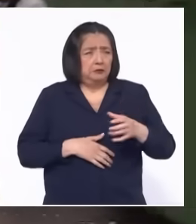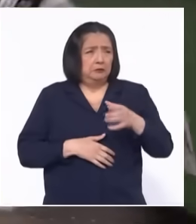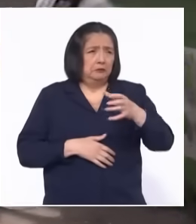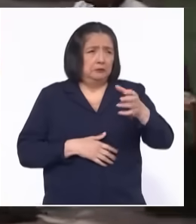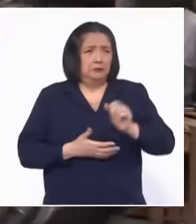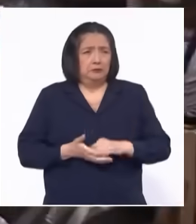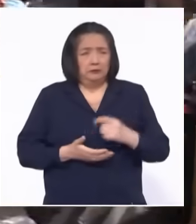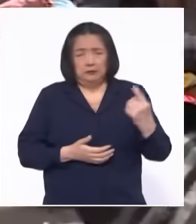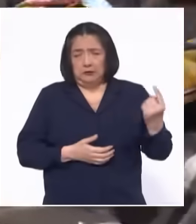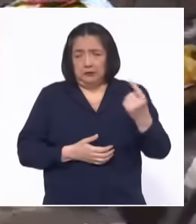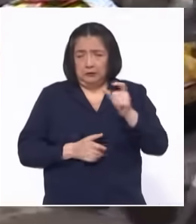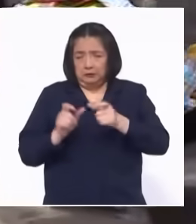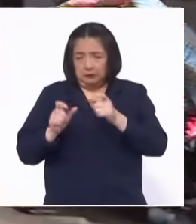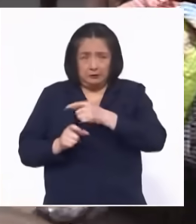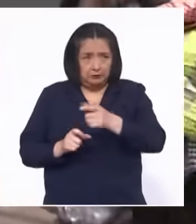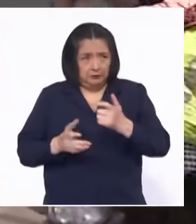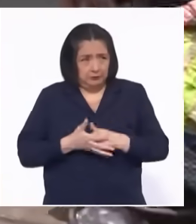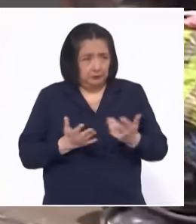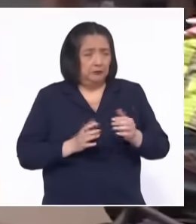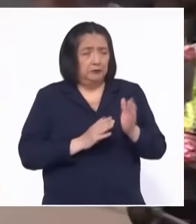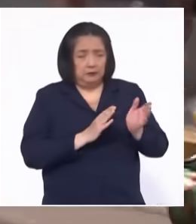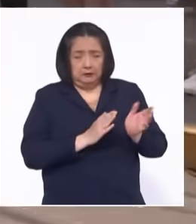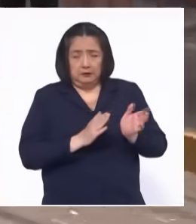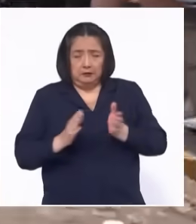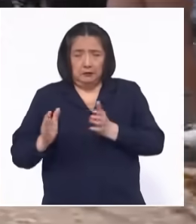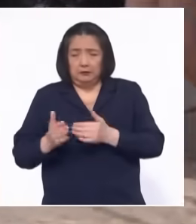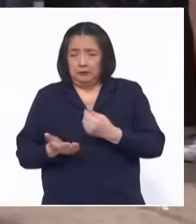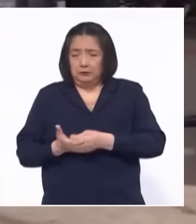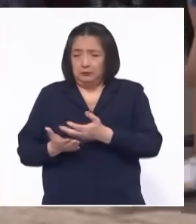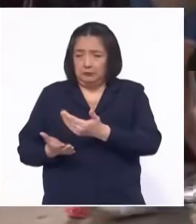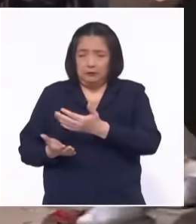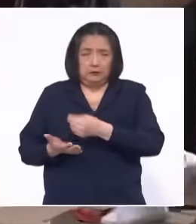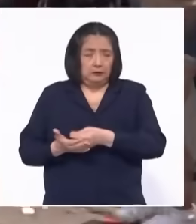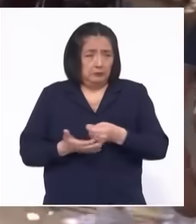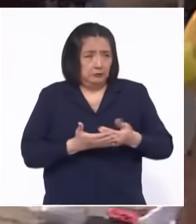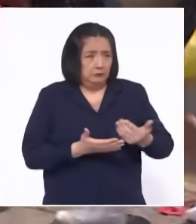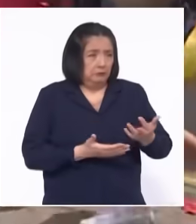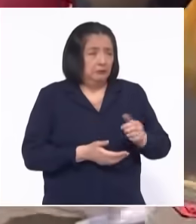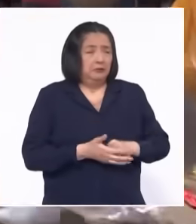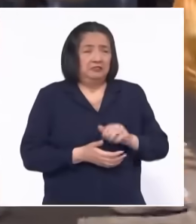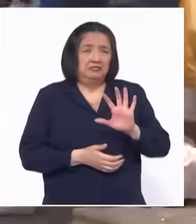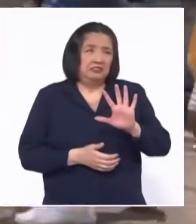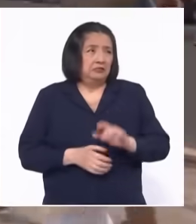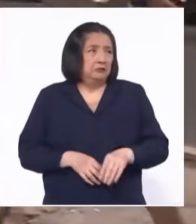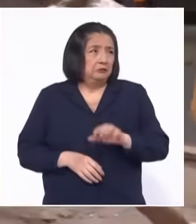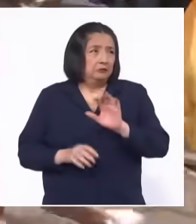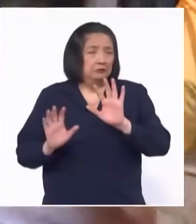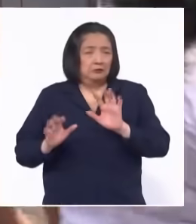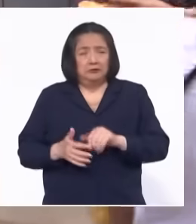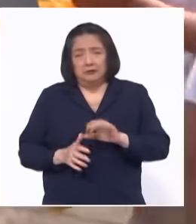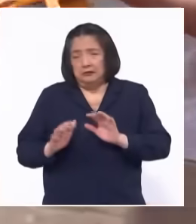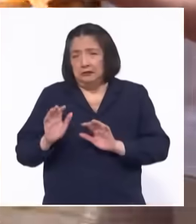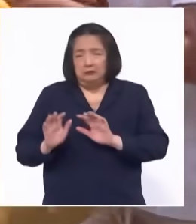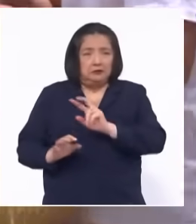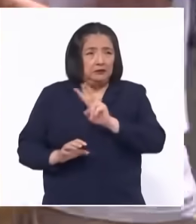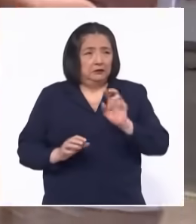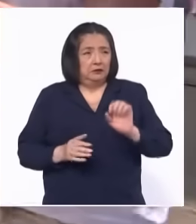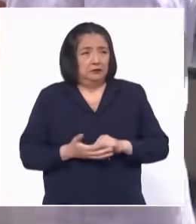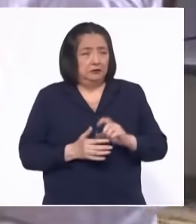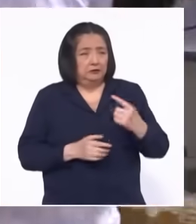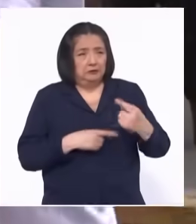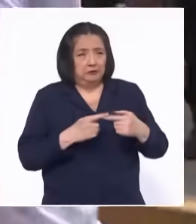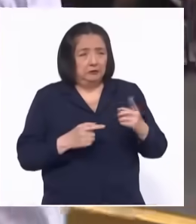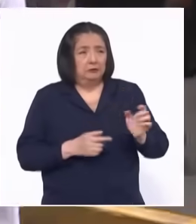y a cada comerciante informal que se pone en la vía pública le cobra, le pone una tarifa de 5, 10, 15, 20 soles diarios. ¿Por